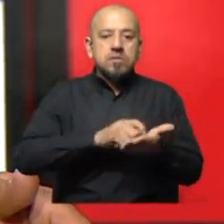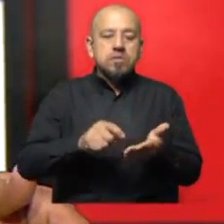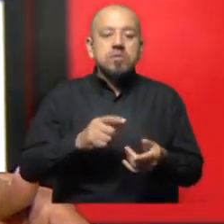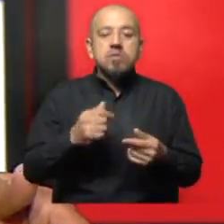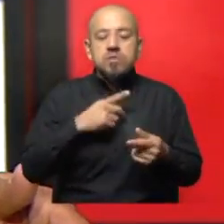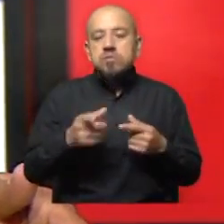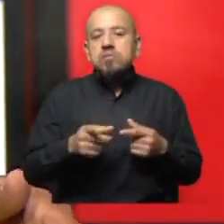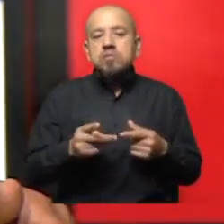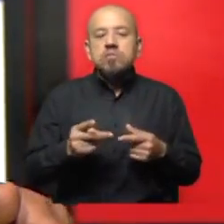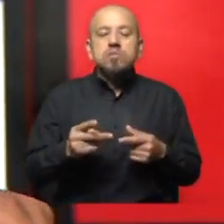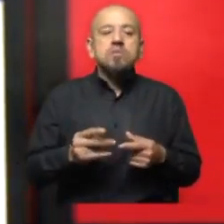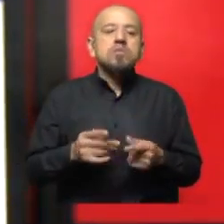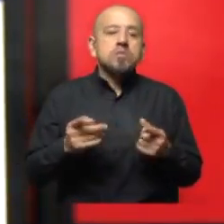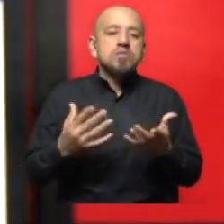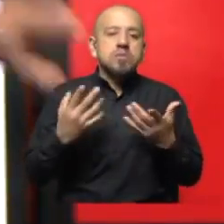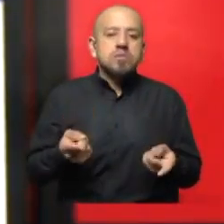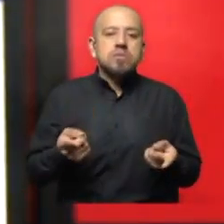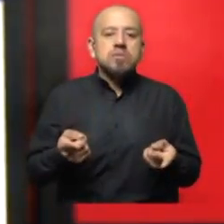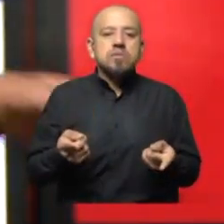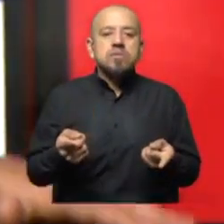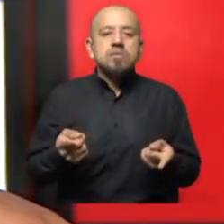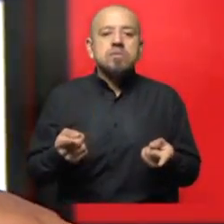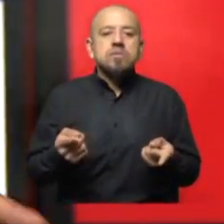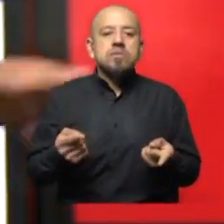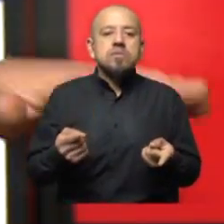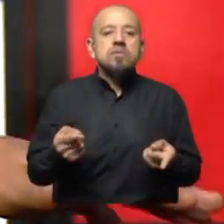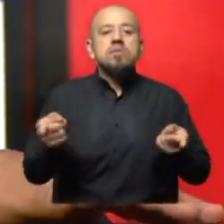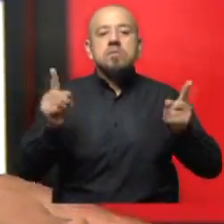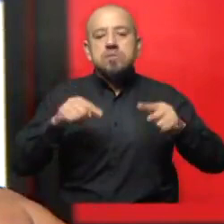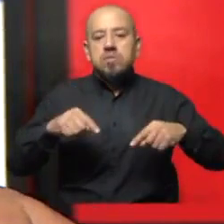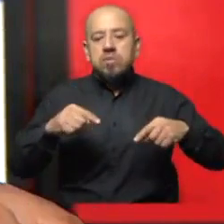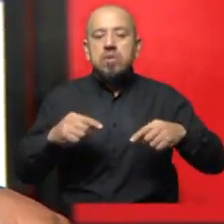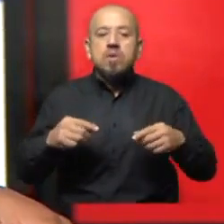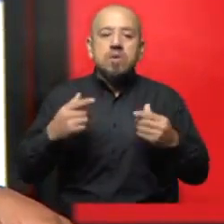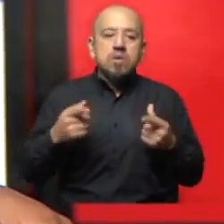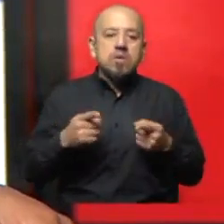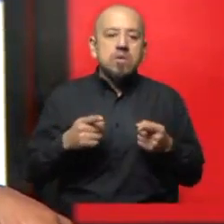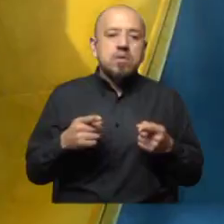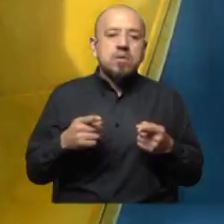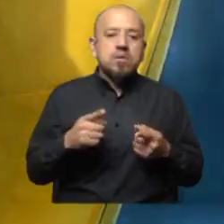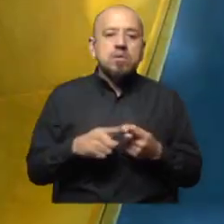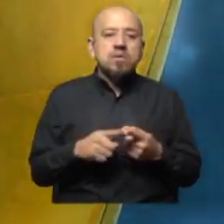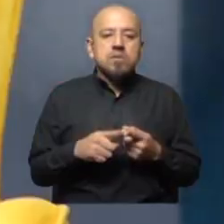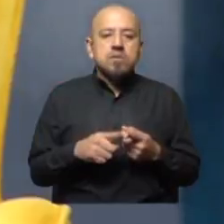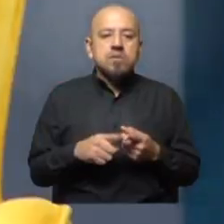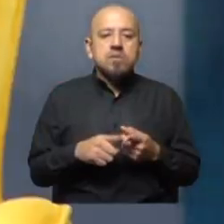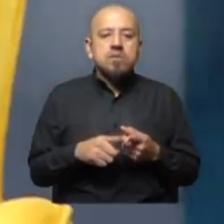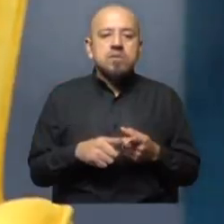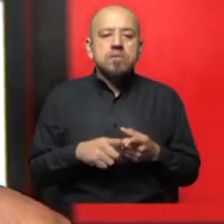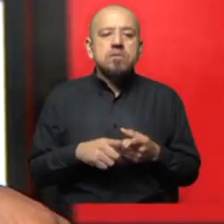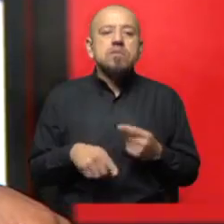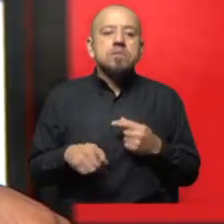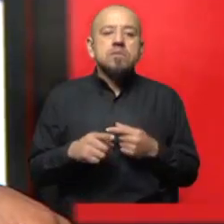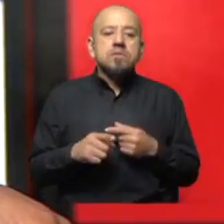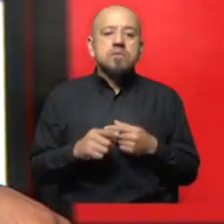cosas como queriendo volver en el circuito la intención fue